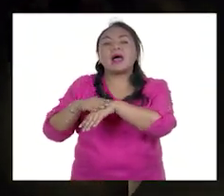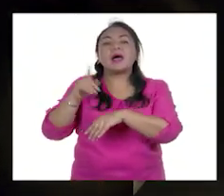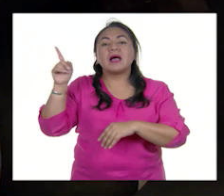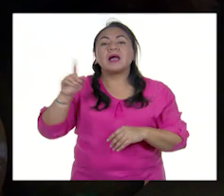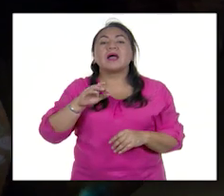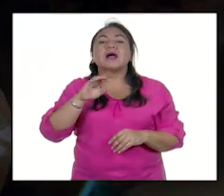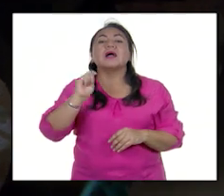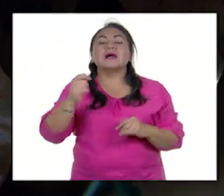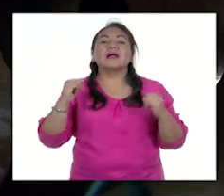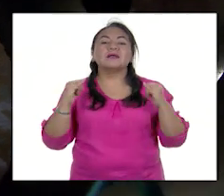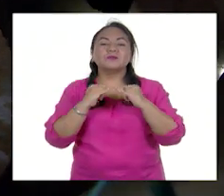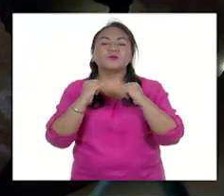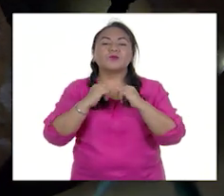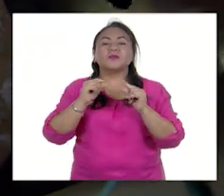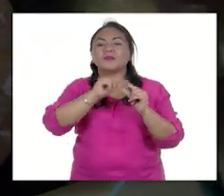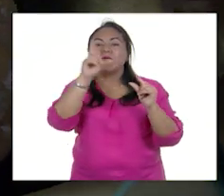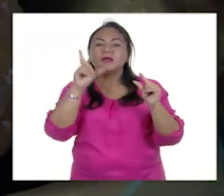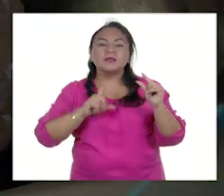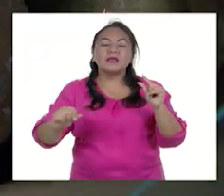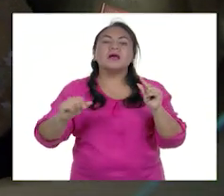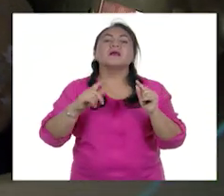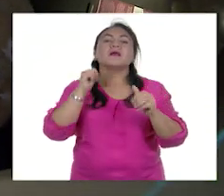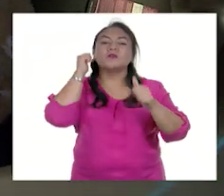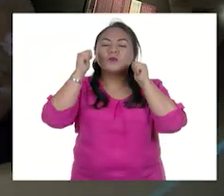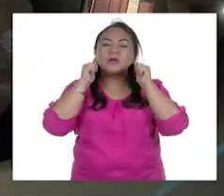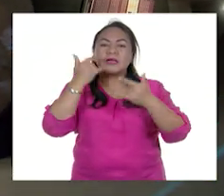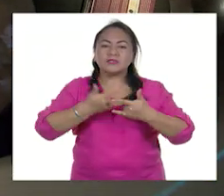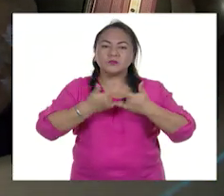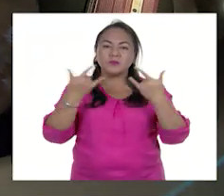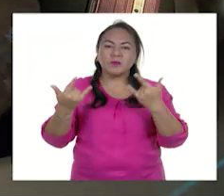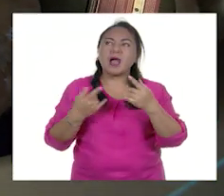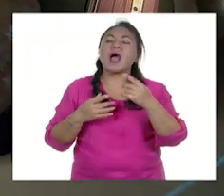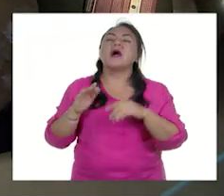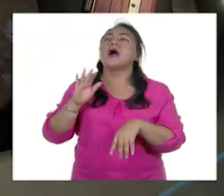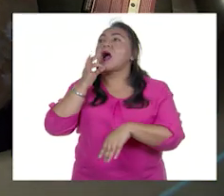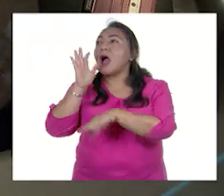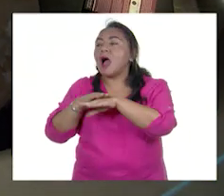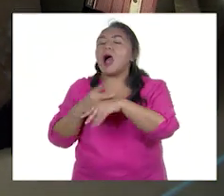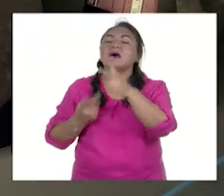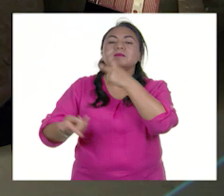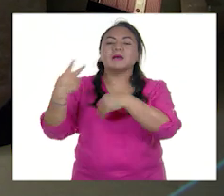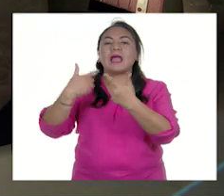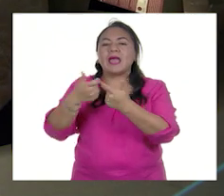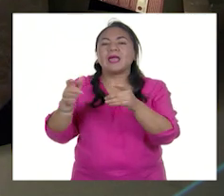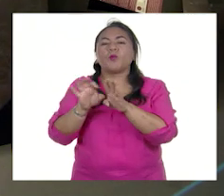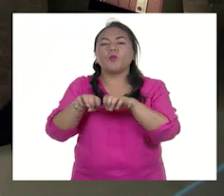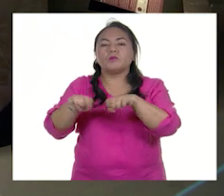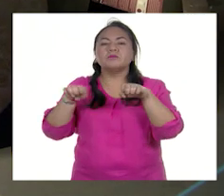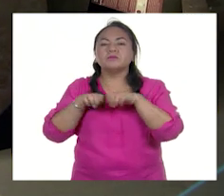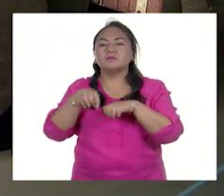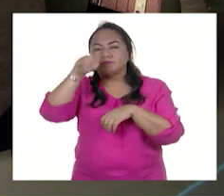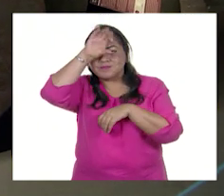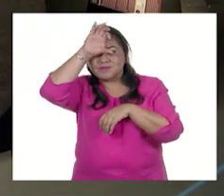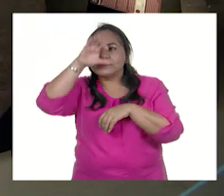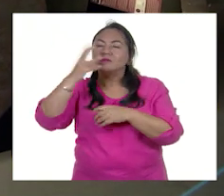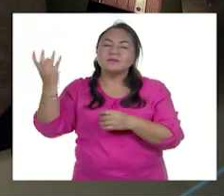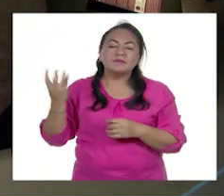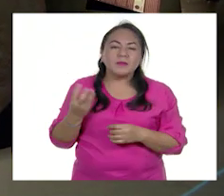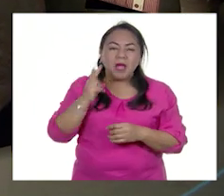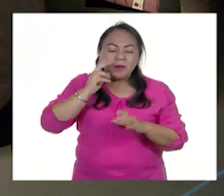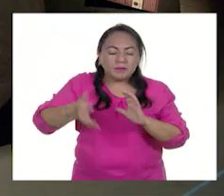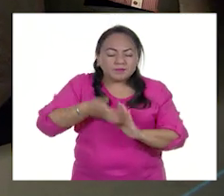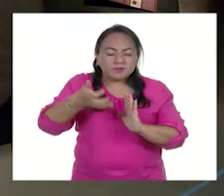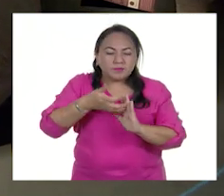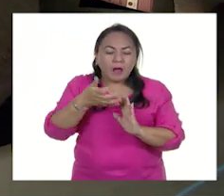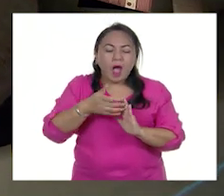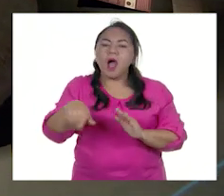Historia. Entonces vino un equipo de arqueólogos y se realizó el rescate de la escultura. A raíz